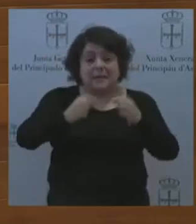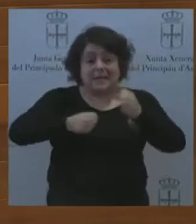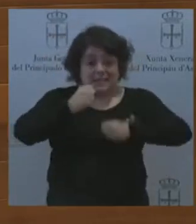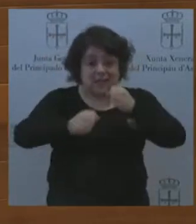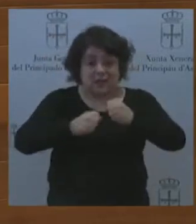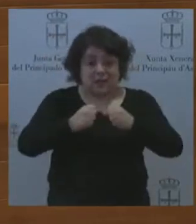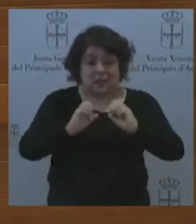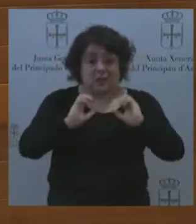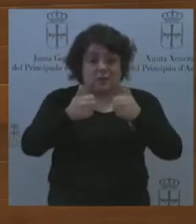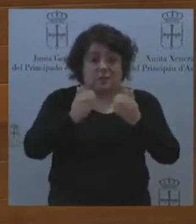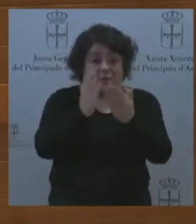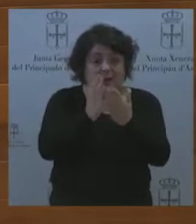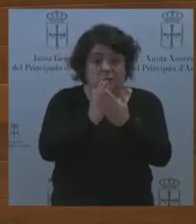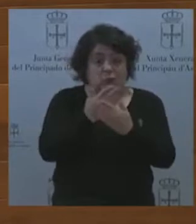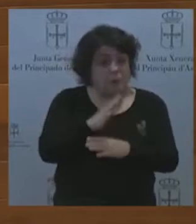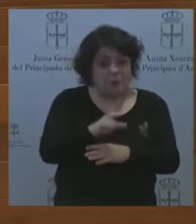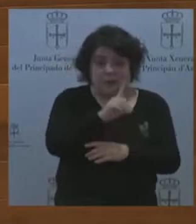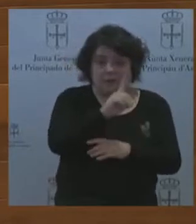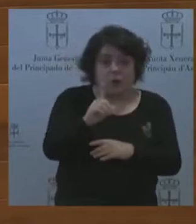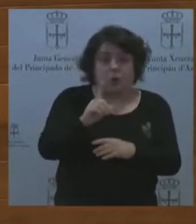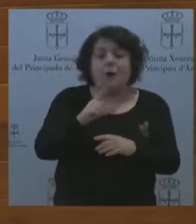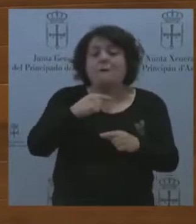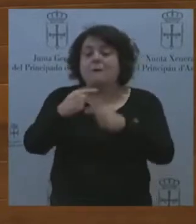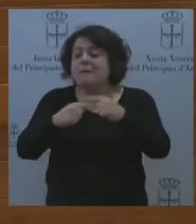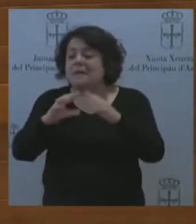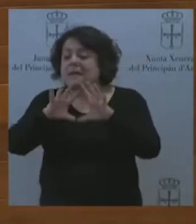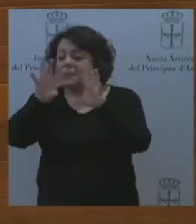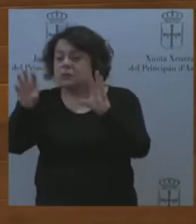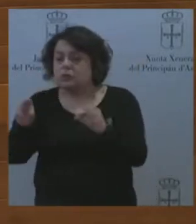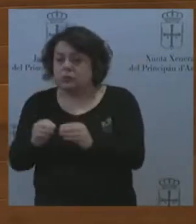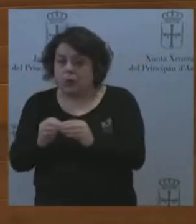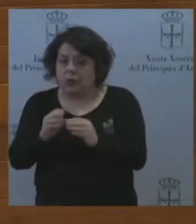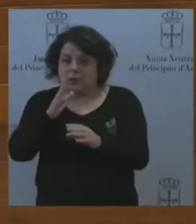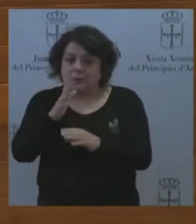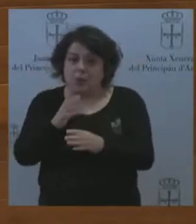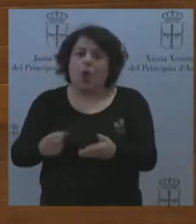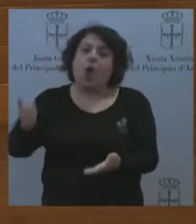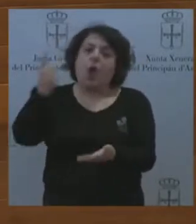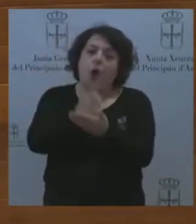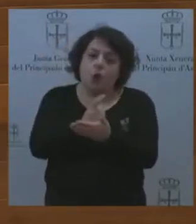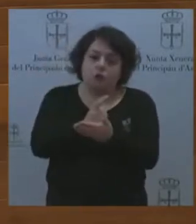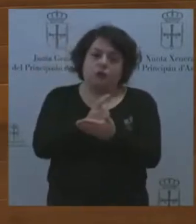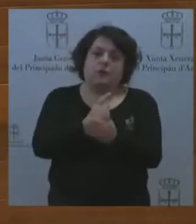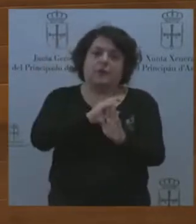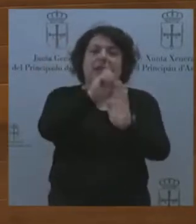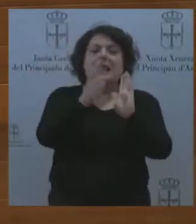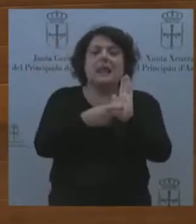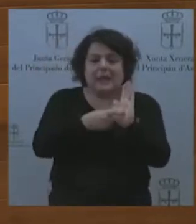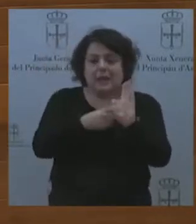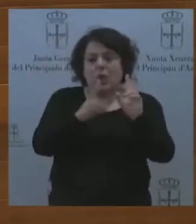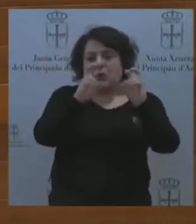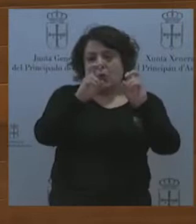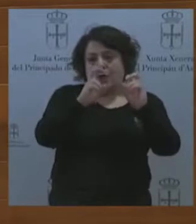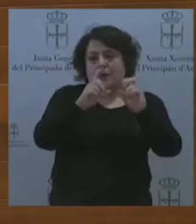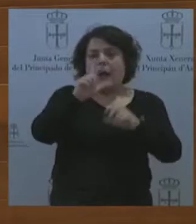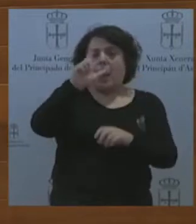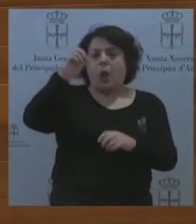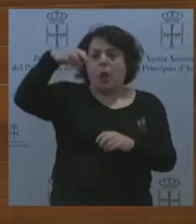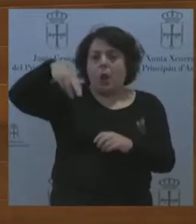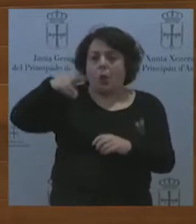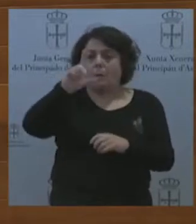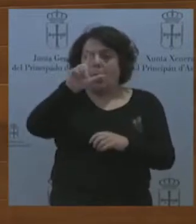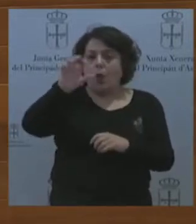son todas las familias, porque la enésima ley de educación, la LOMLOE, metida con calzador a toda prisa, nos tiene en jaque